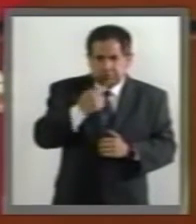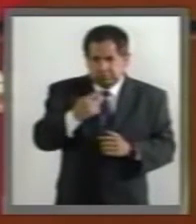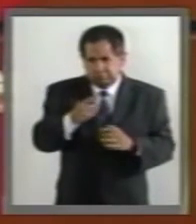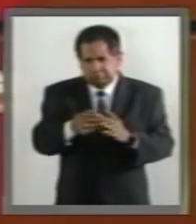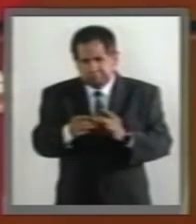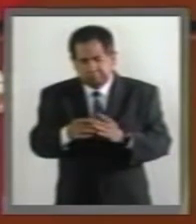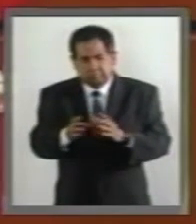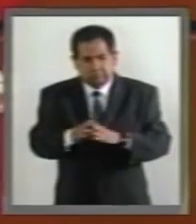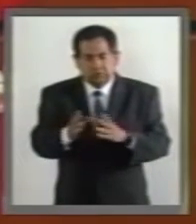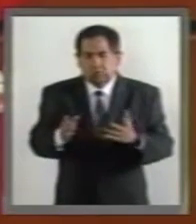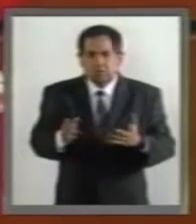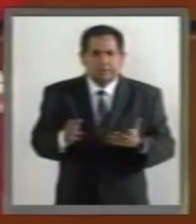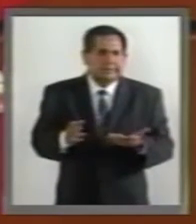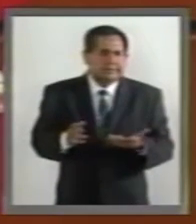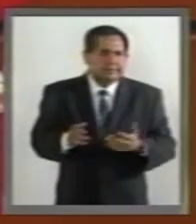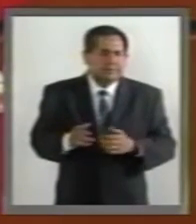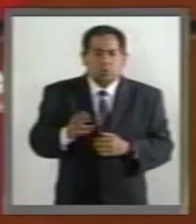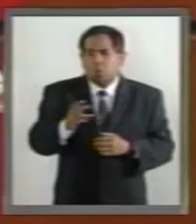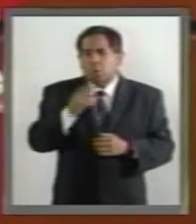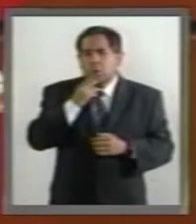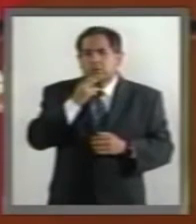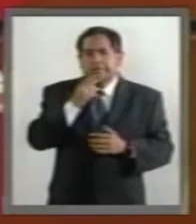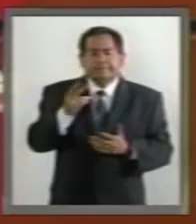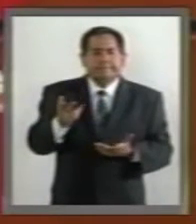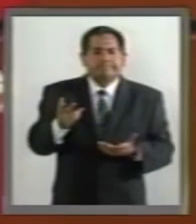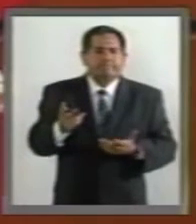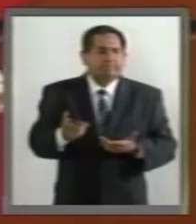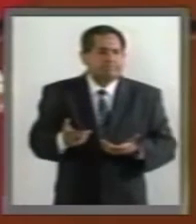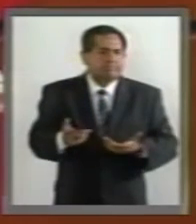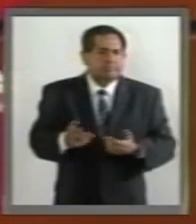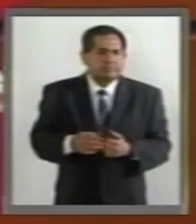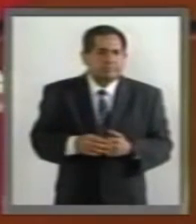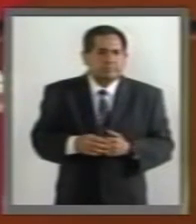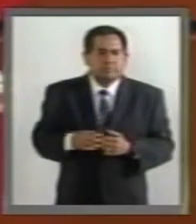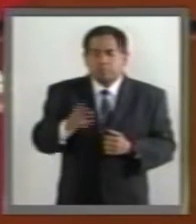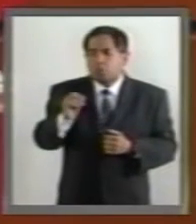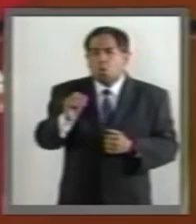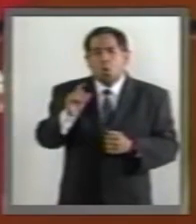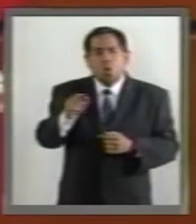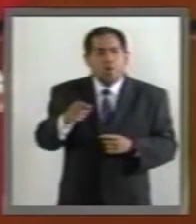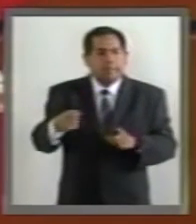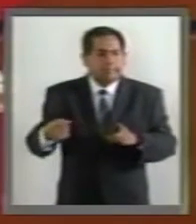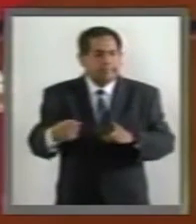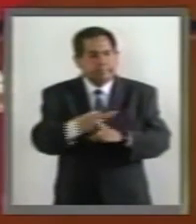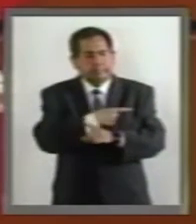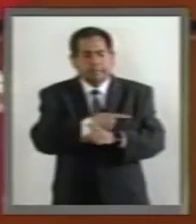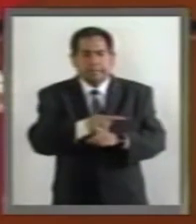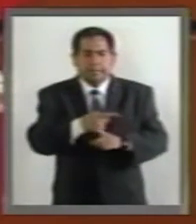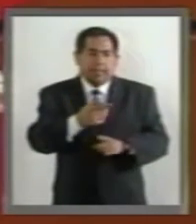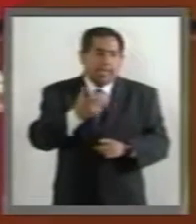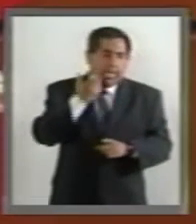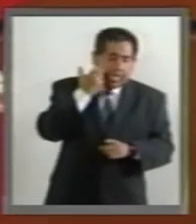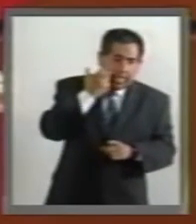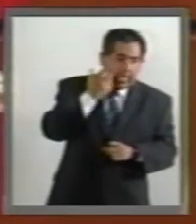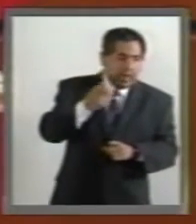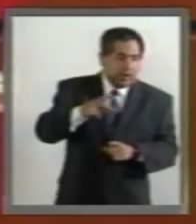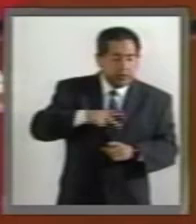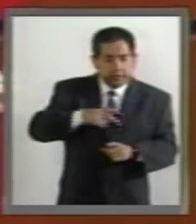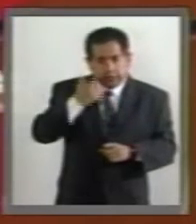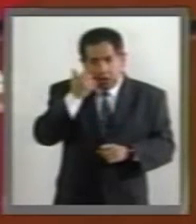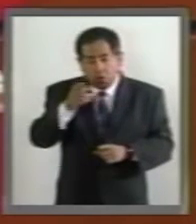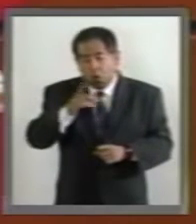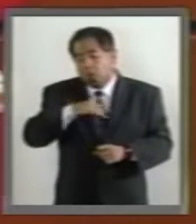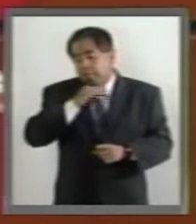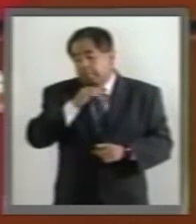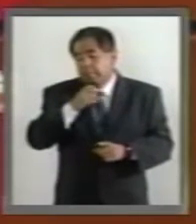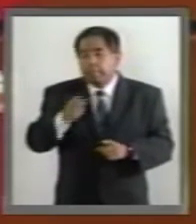intención de usar o desviar voluntaria o involuntariamente,